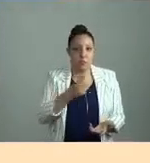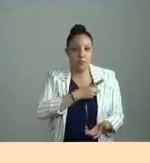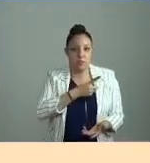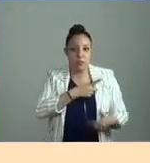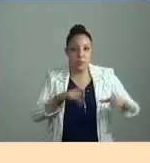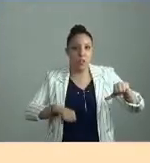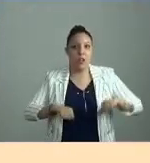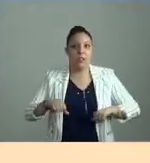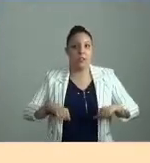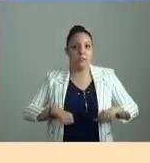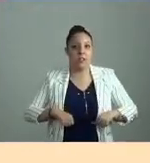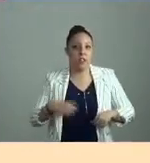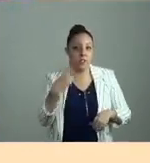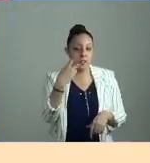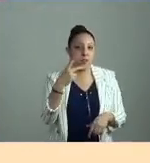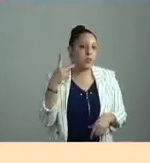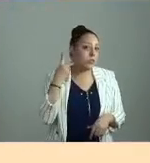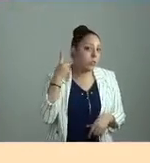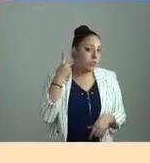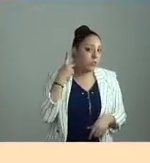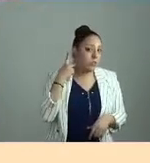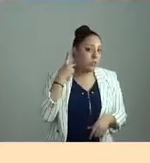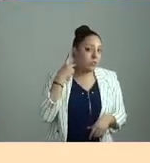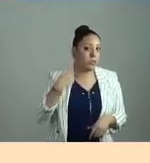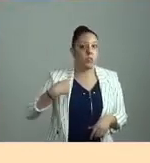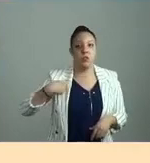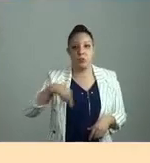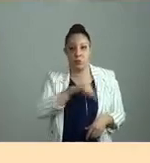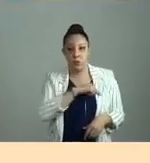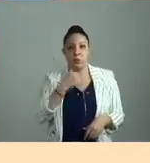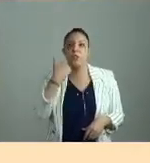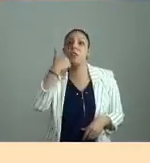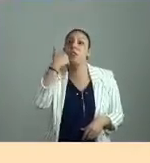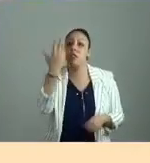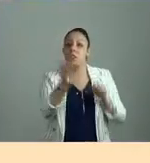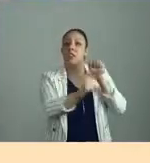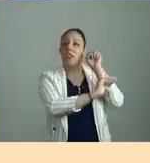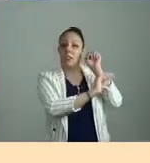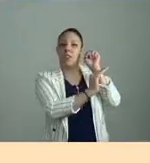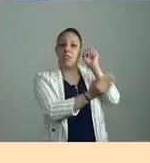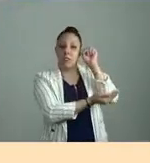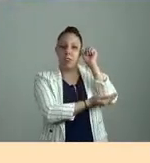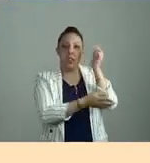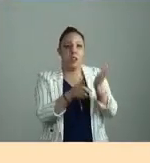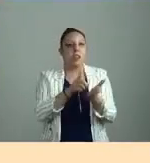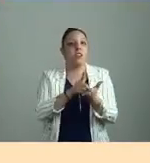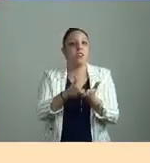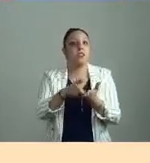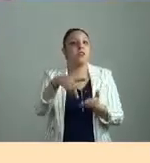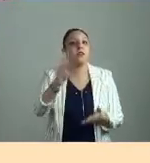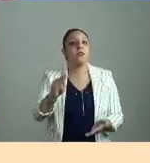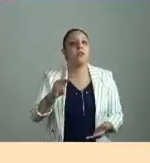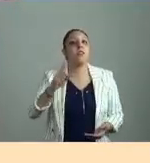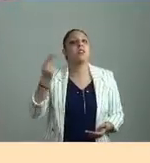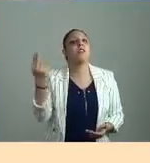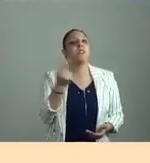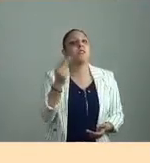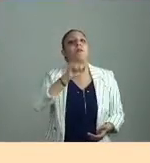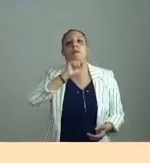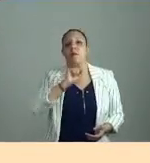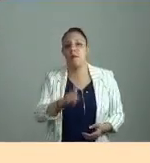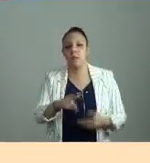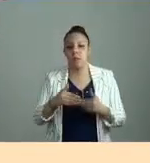nuestra reproducción no podemos garantizar la inclusión es garantizar la lucha entonces esto